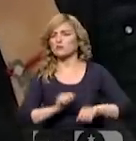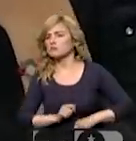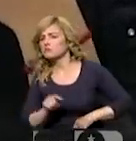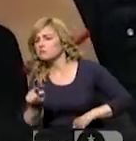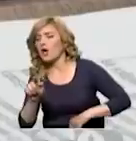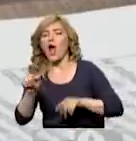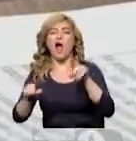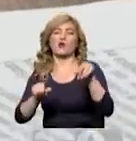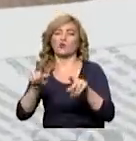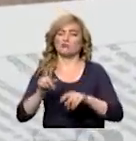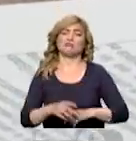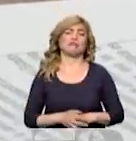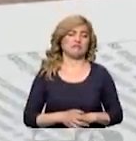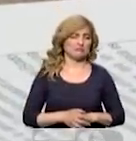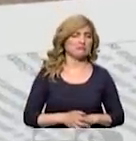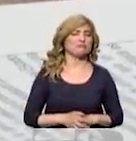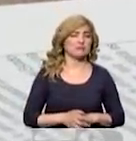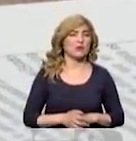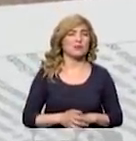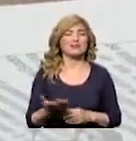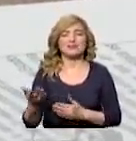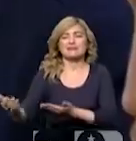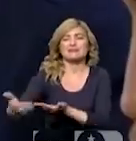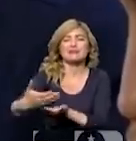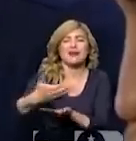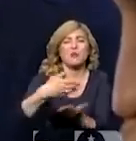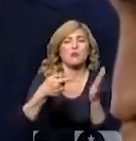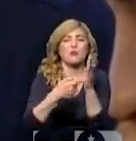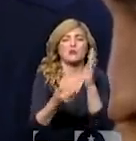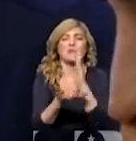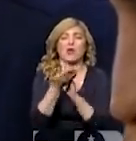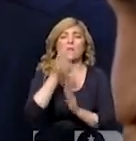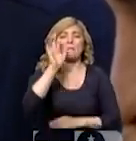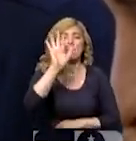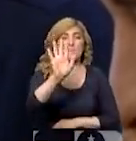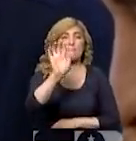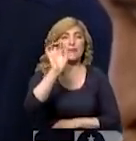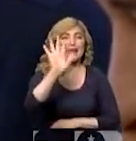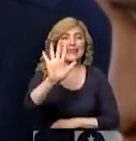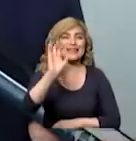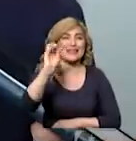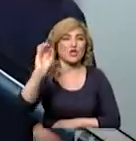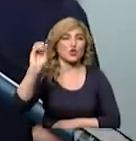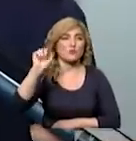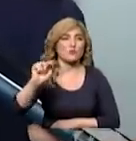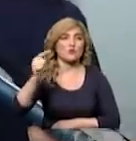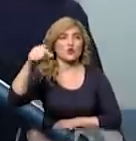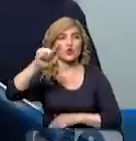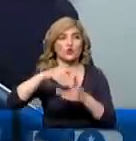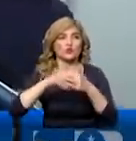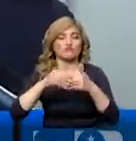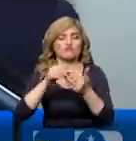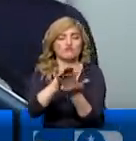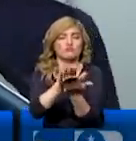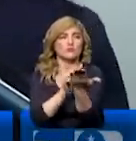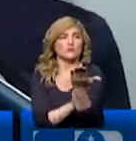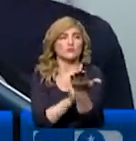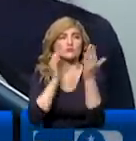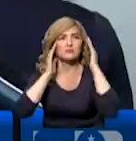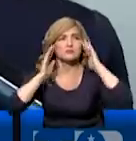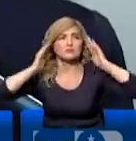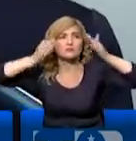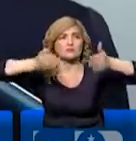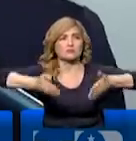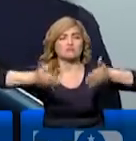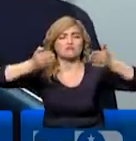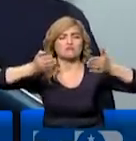ley que pretende recaudar vía impuestos algo más de 500 millones de dólares. Es un proyecto concentrado en una